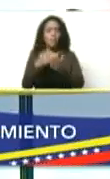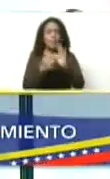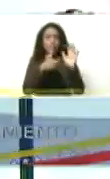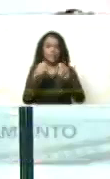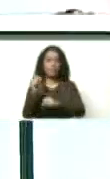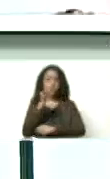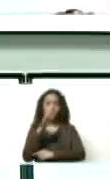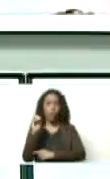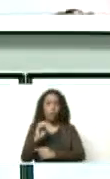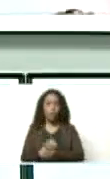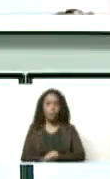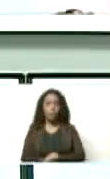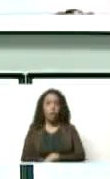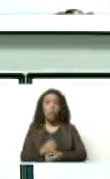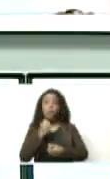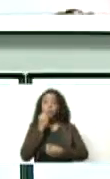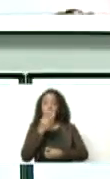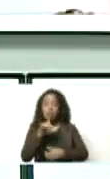1.650.